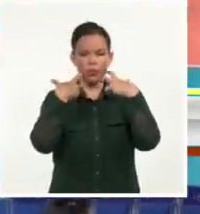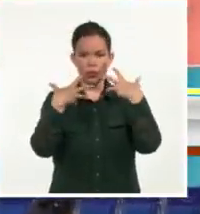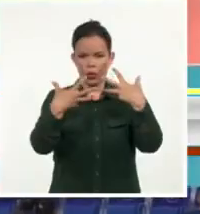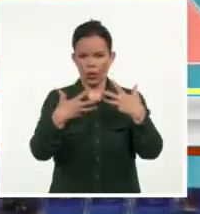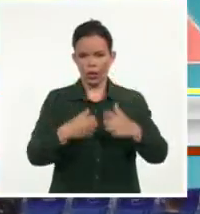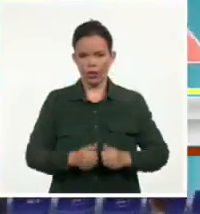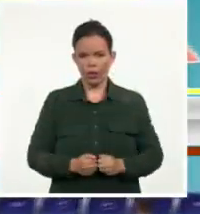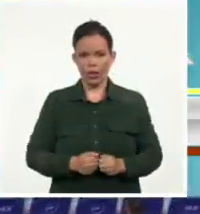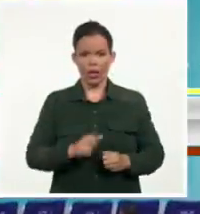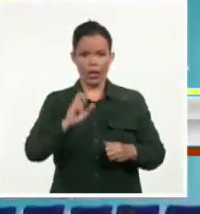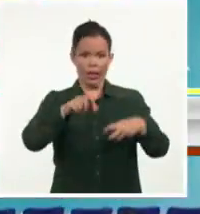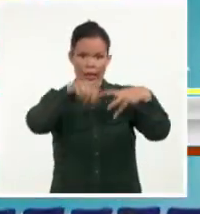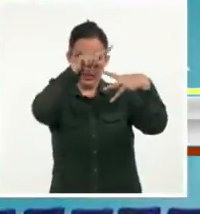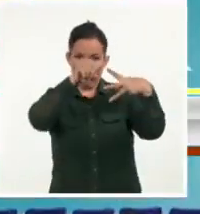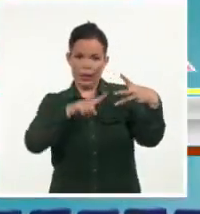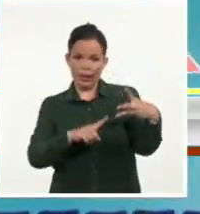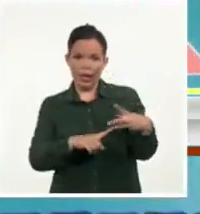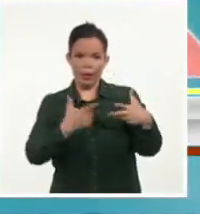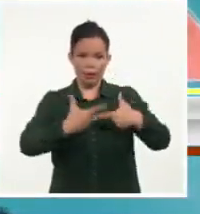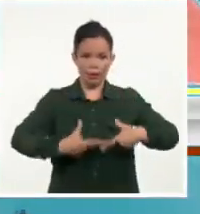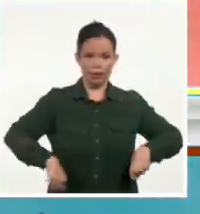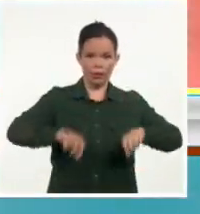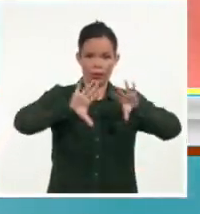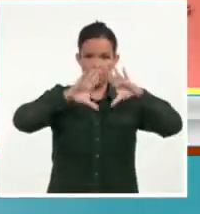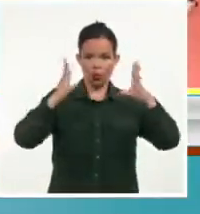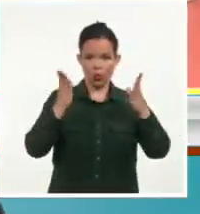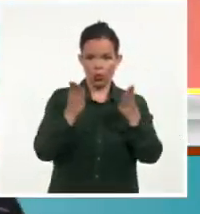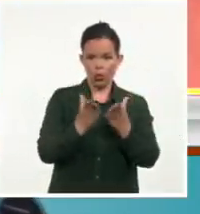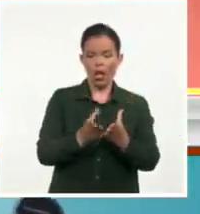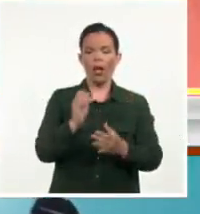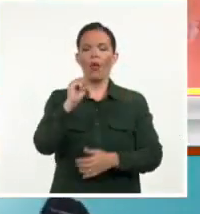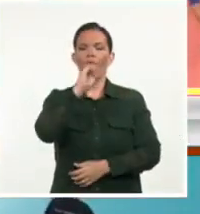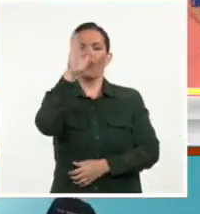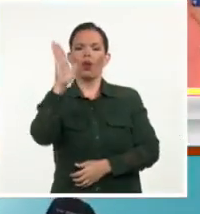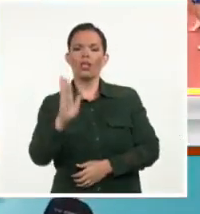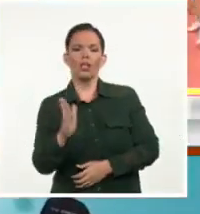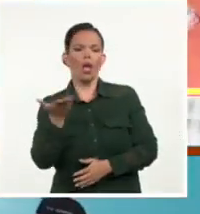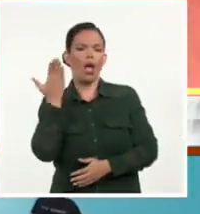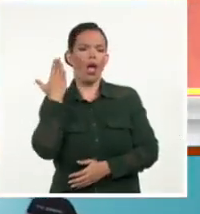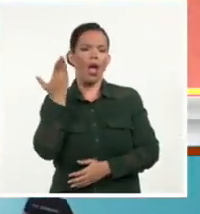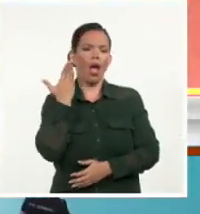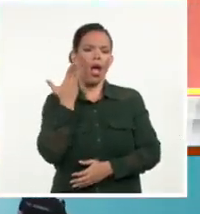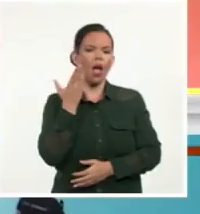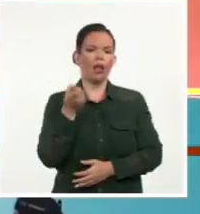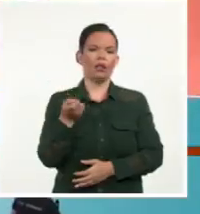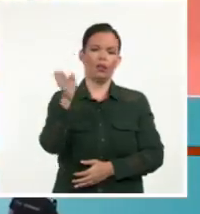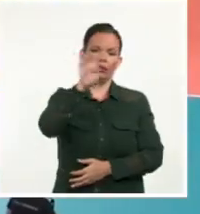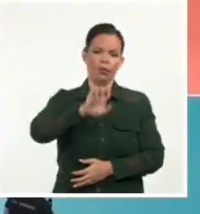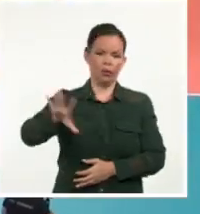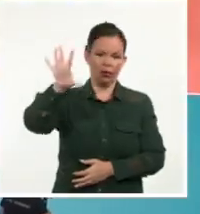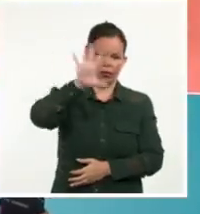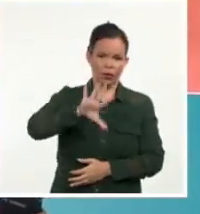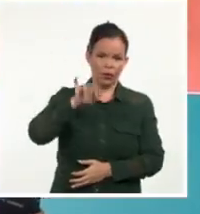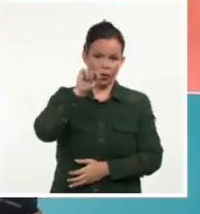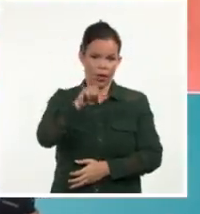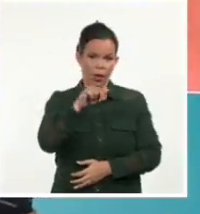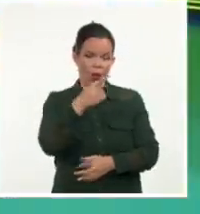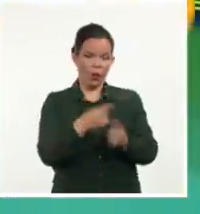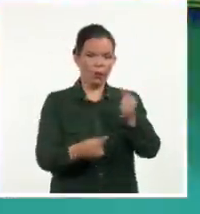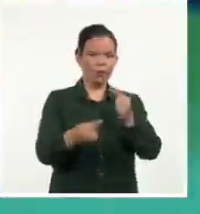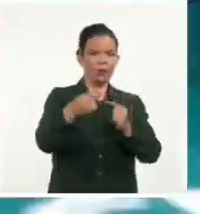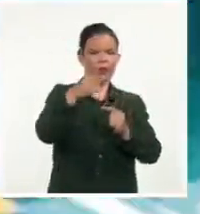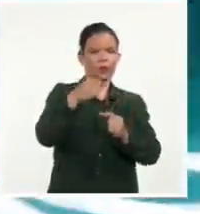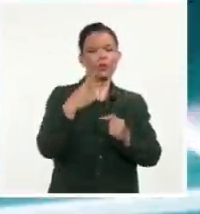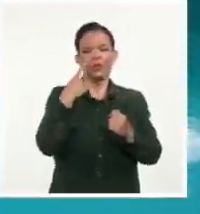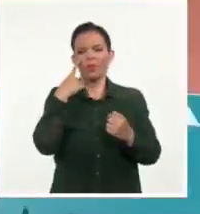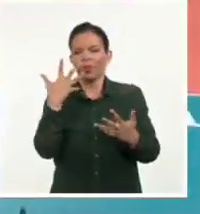ostentan tres títulos en mundiales junto a brasil y la extinta unión soviética y que ahora culminó primera de su grupo sin conocer